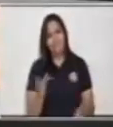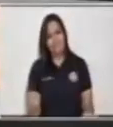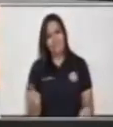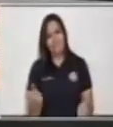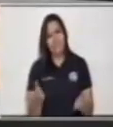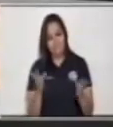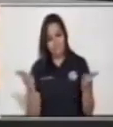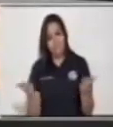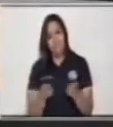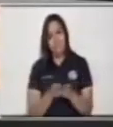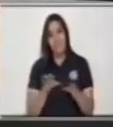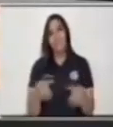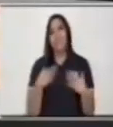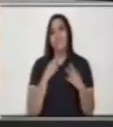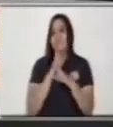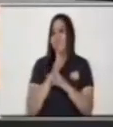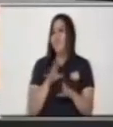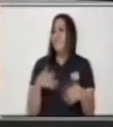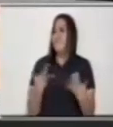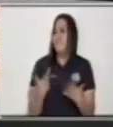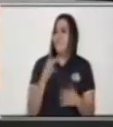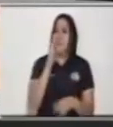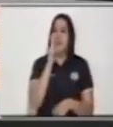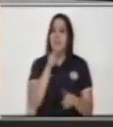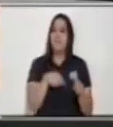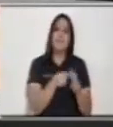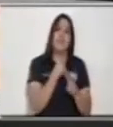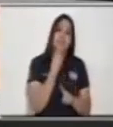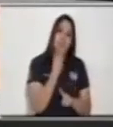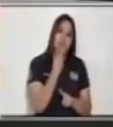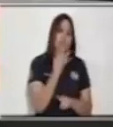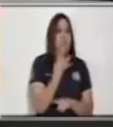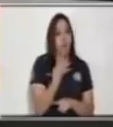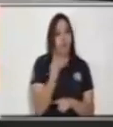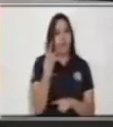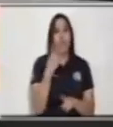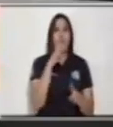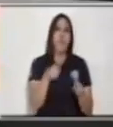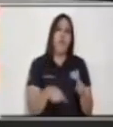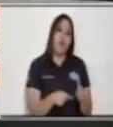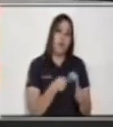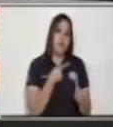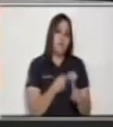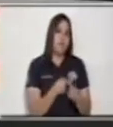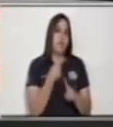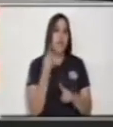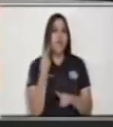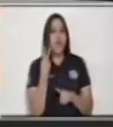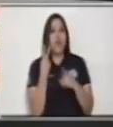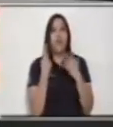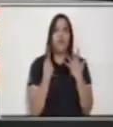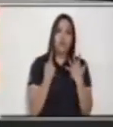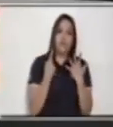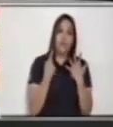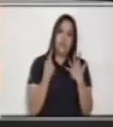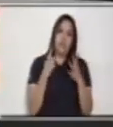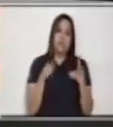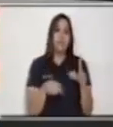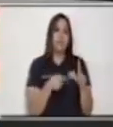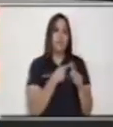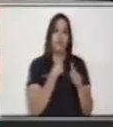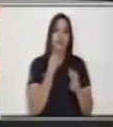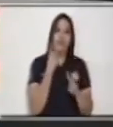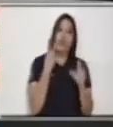¿Nos da el mismo resultado? 2 más 2, 4. 2 más 2, 4. 4 más 4,